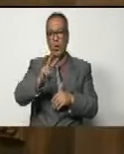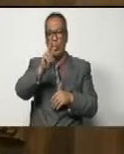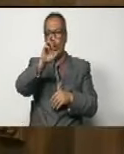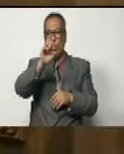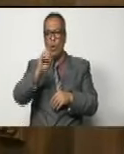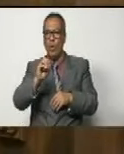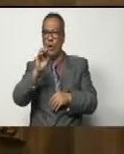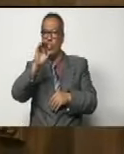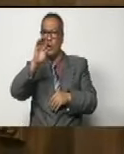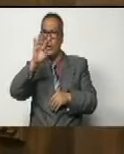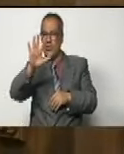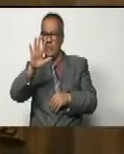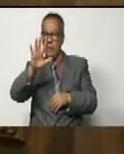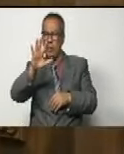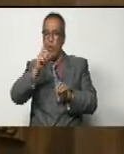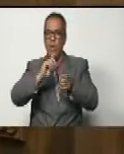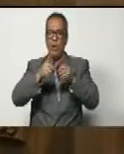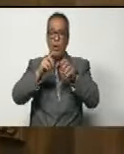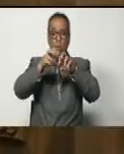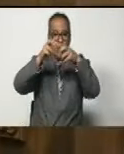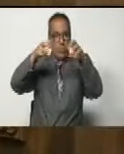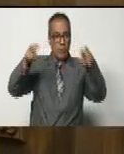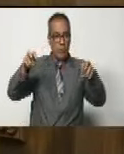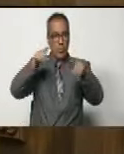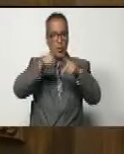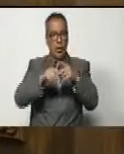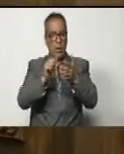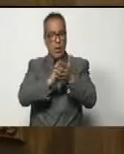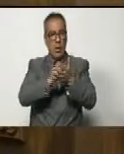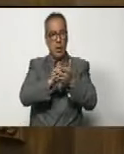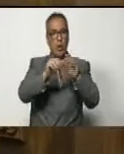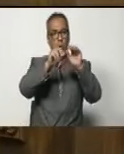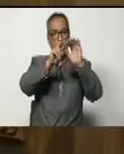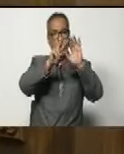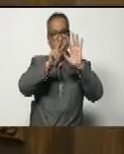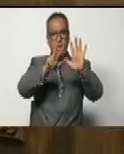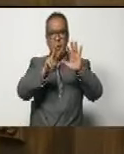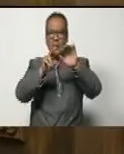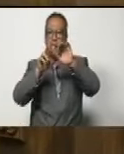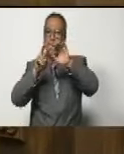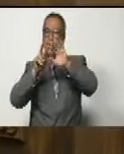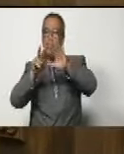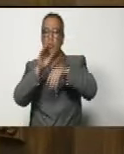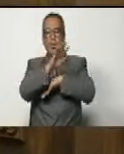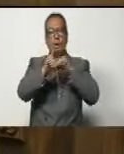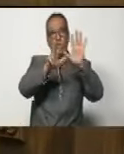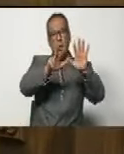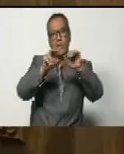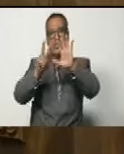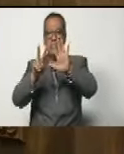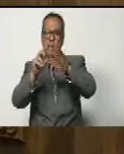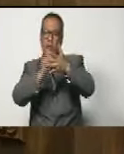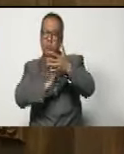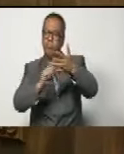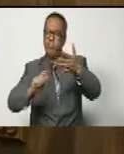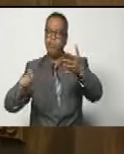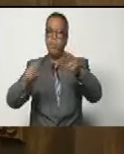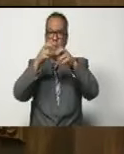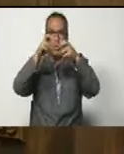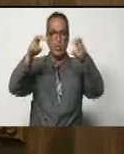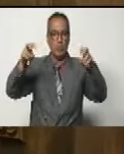25. Se sugiere aprobar con modificación la denominación del epígrafe del artículo 87, el cual queda redactado en los siguientes términos.